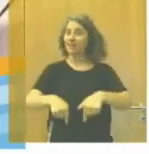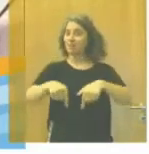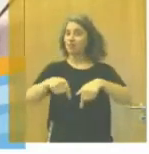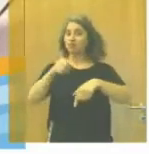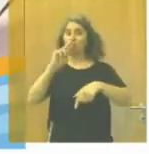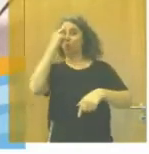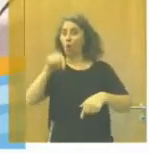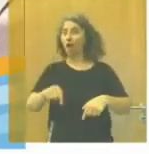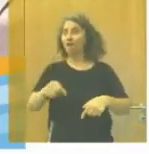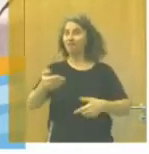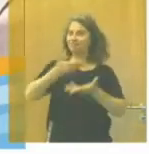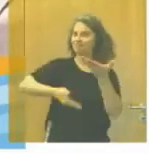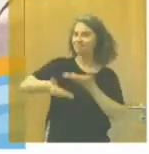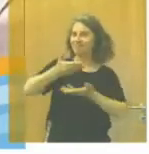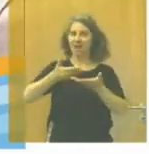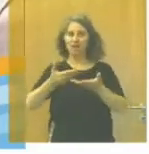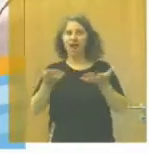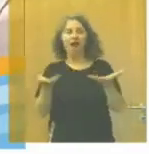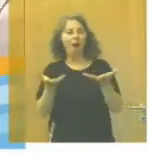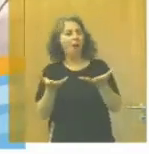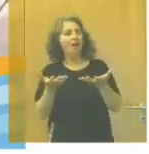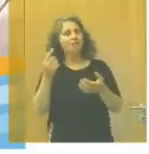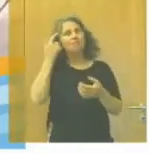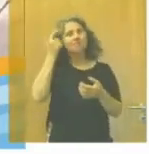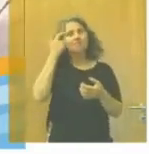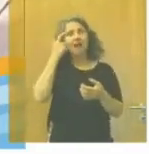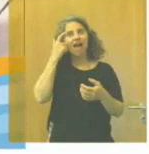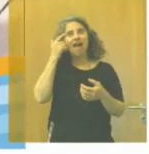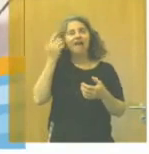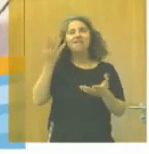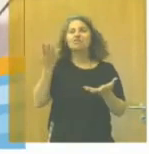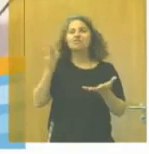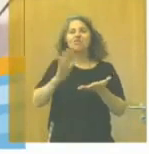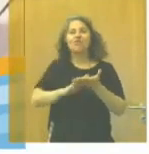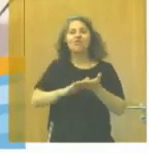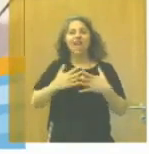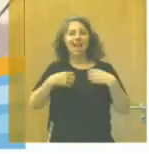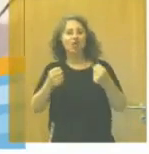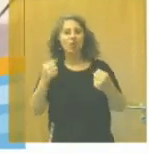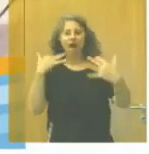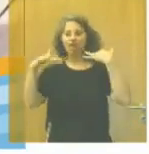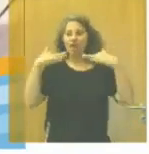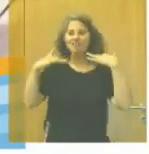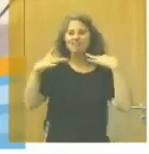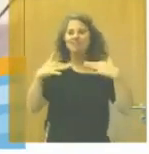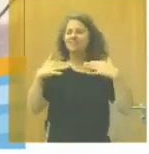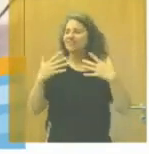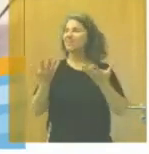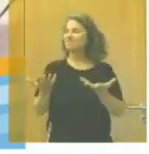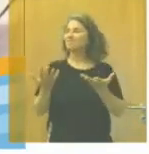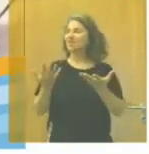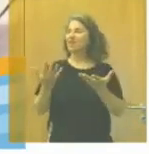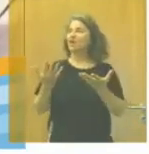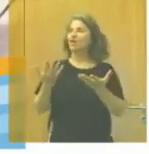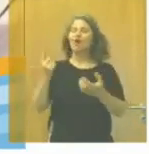intercambio. Pensar la salud de las adolescencias llama particularmente